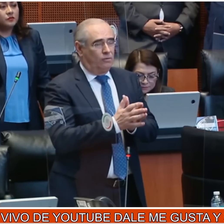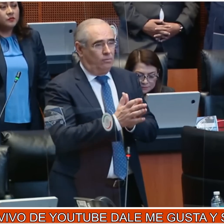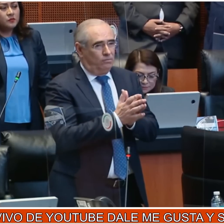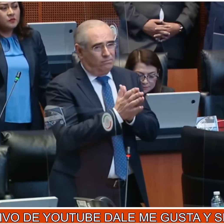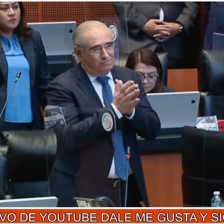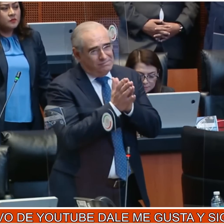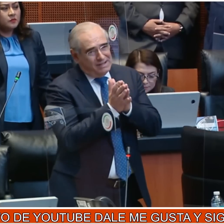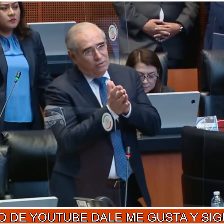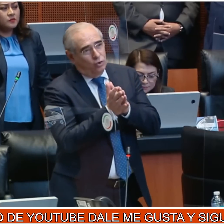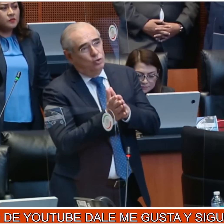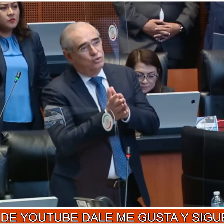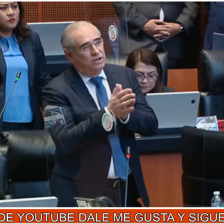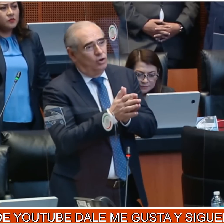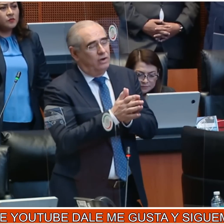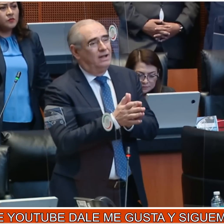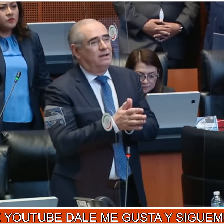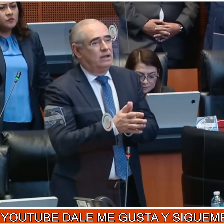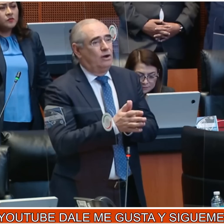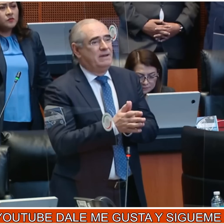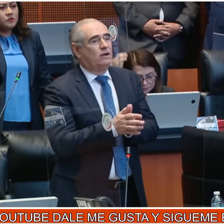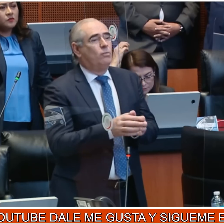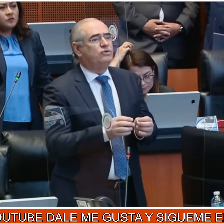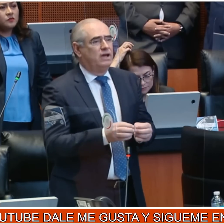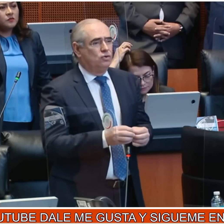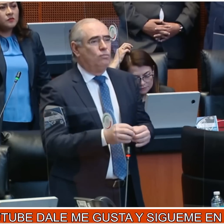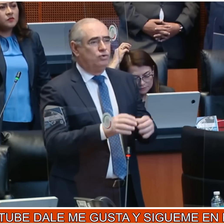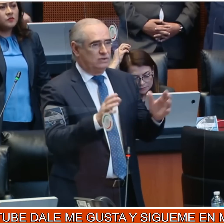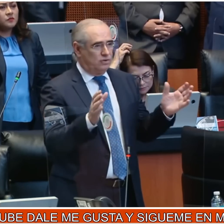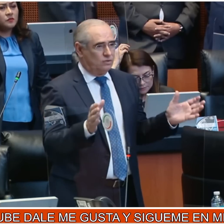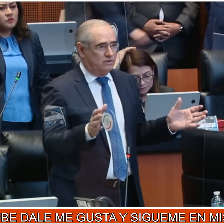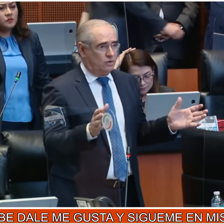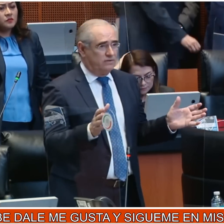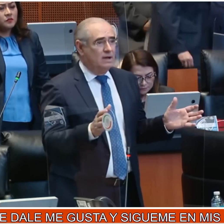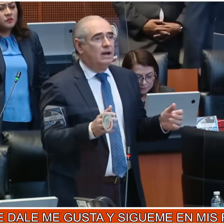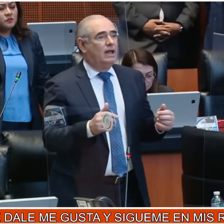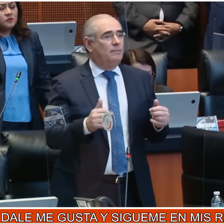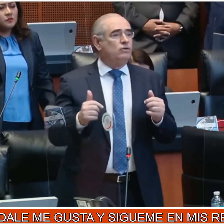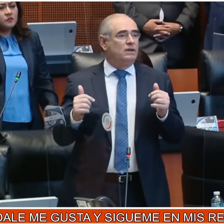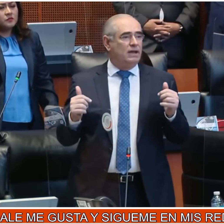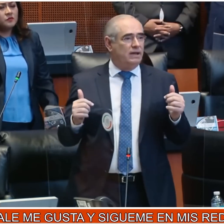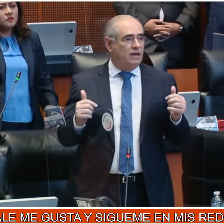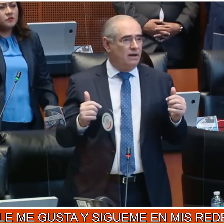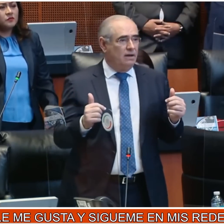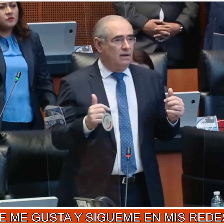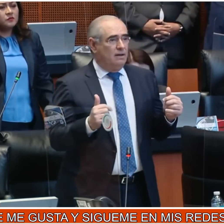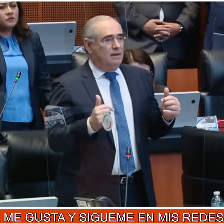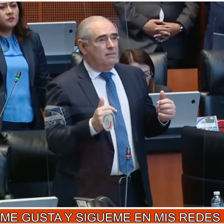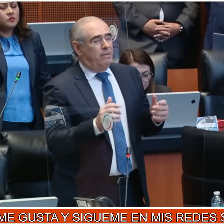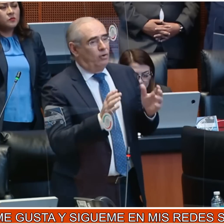digamos, conducido el criterio de la mesa como se ha hecho en muchas otras ocasiones, nada menos el día de ayer.